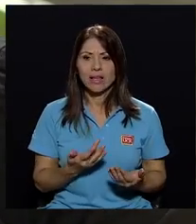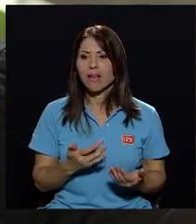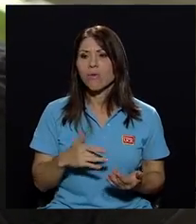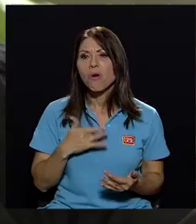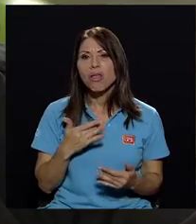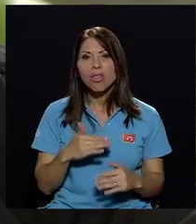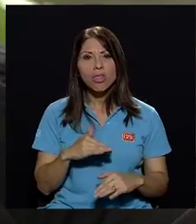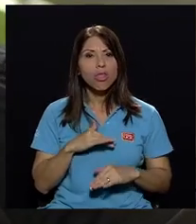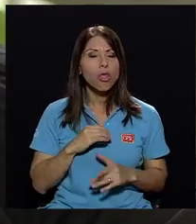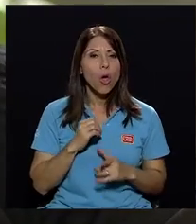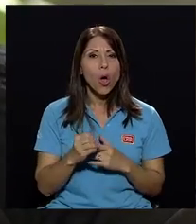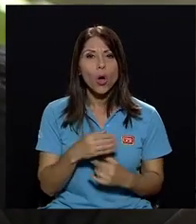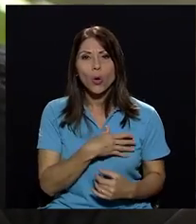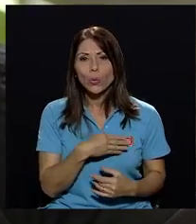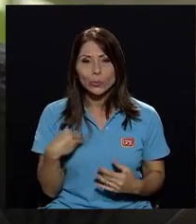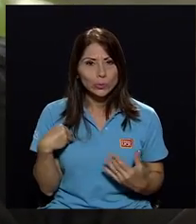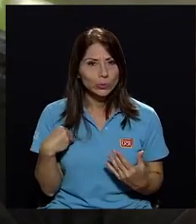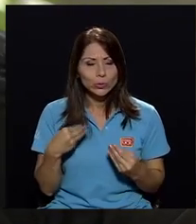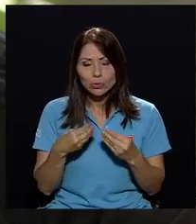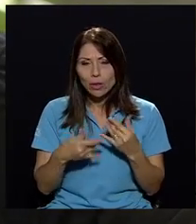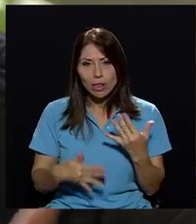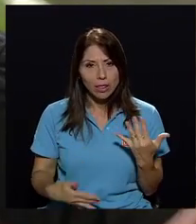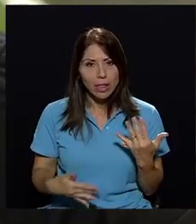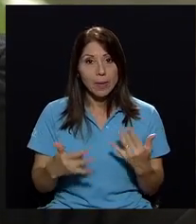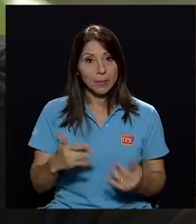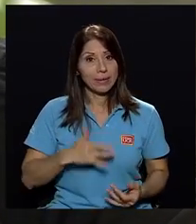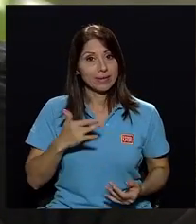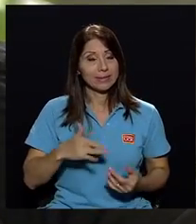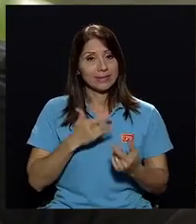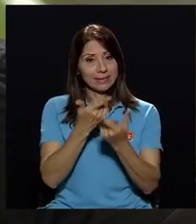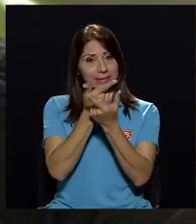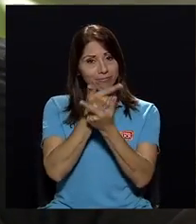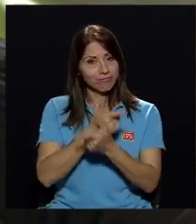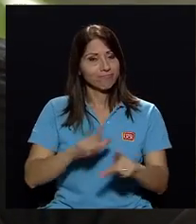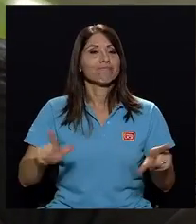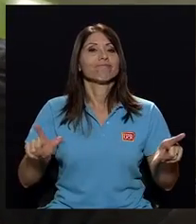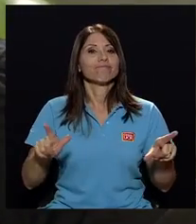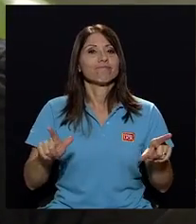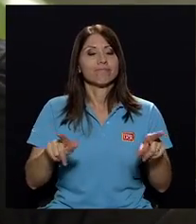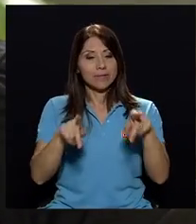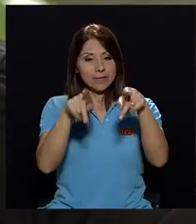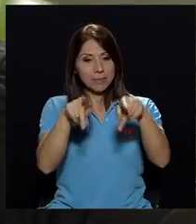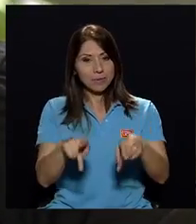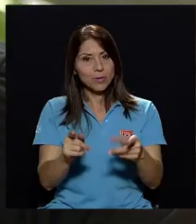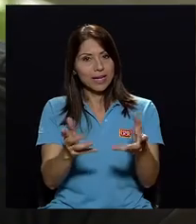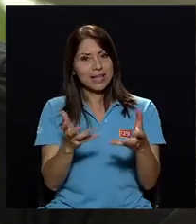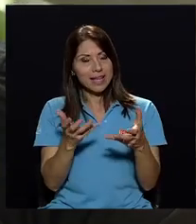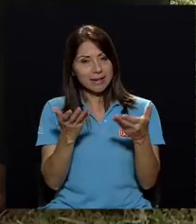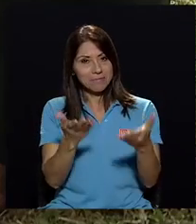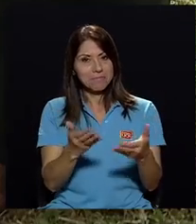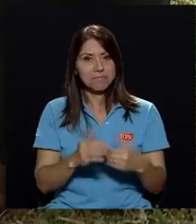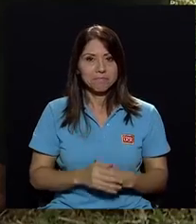sus gustos, etcétera, ¿verdad? Para que se sienta en la libertad de ser la persona que quiera ser.